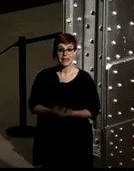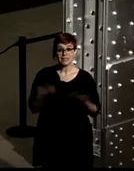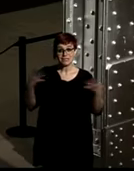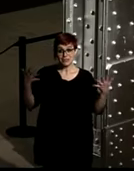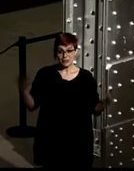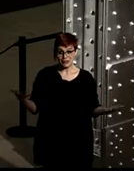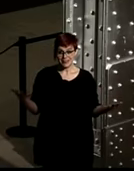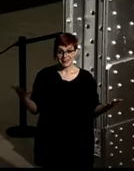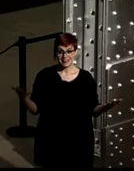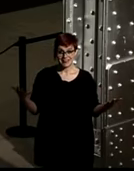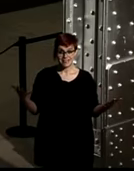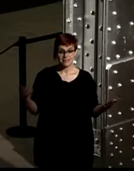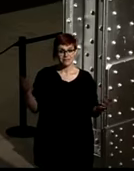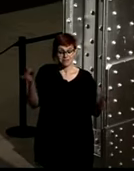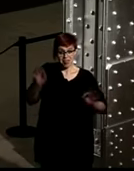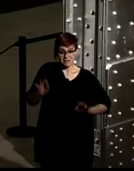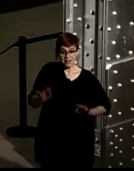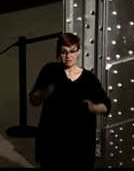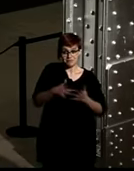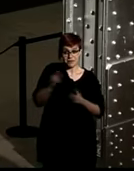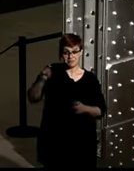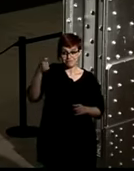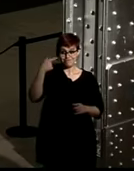y nada, y lo hemos conseguido.